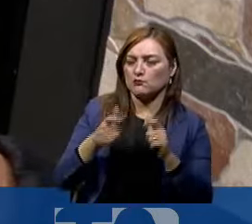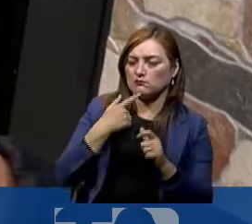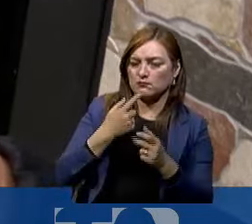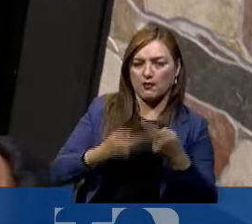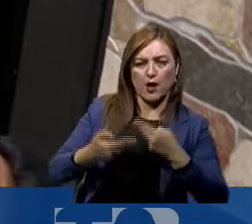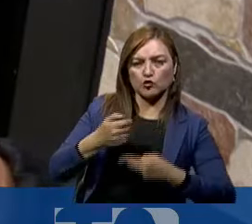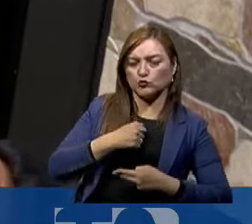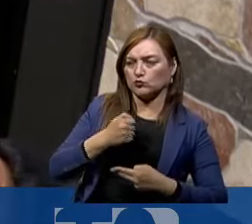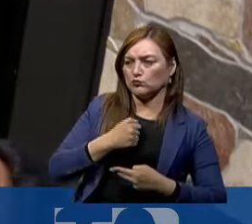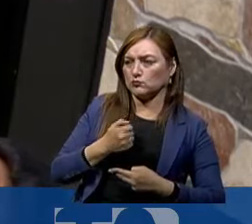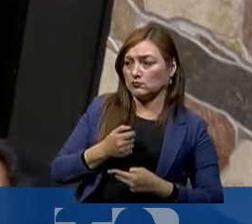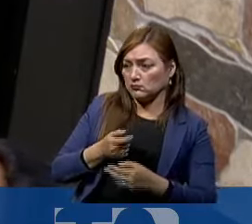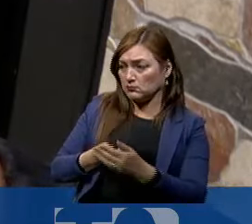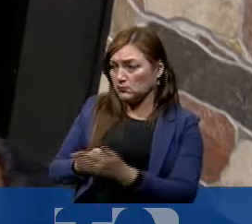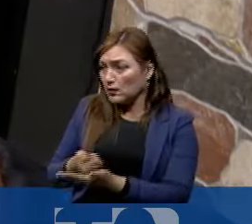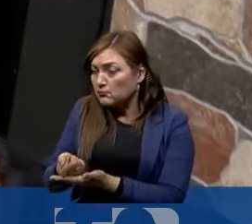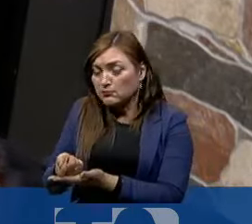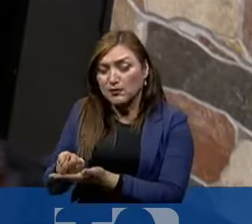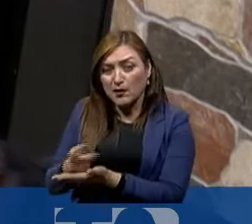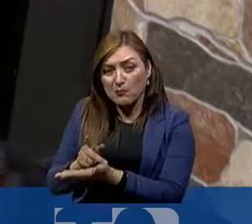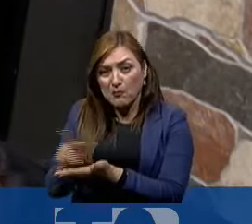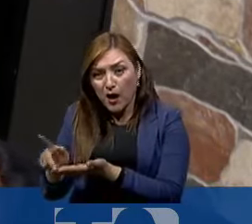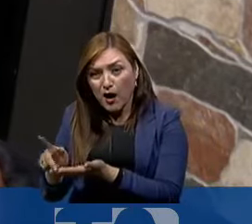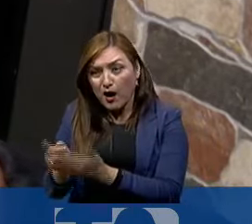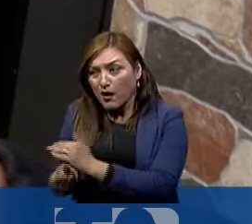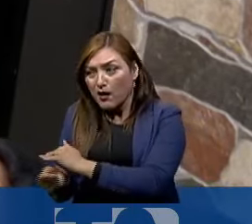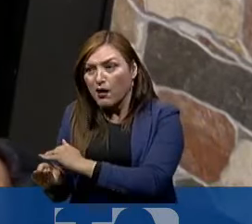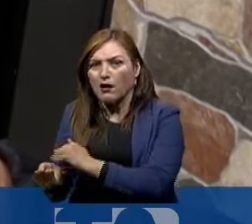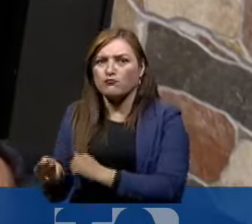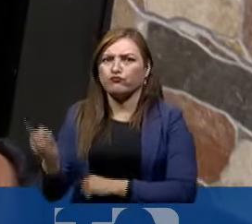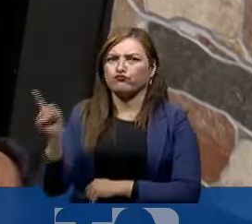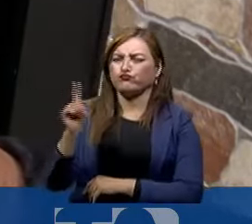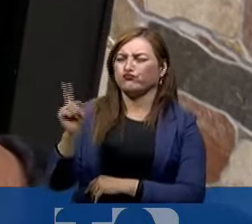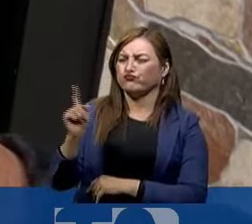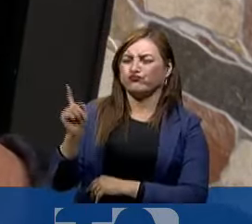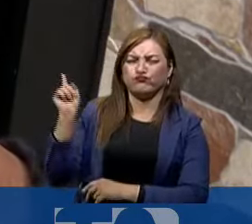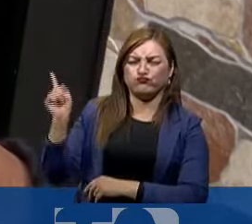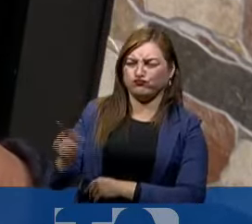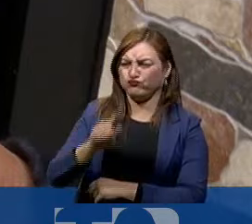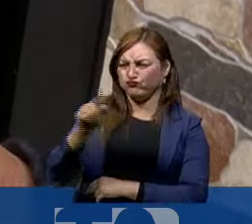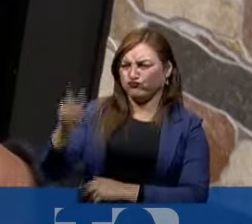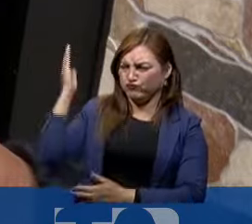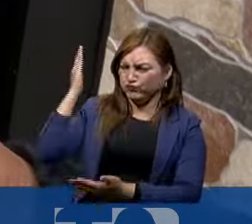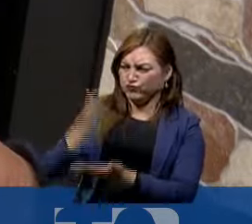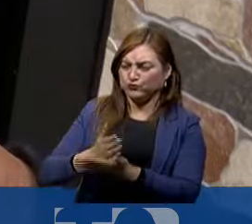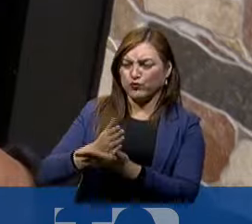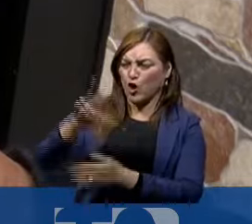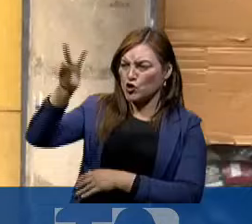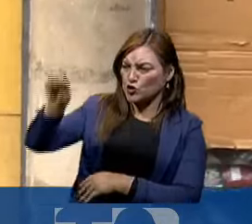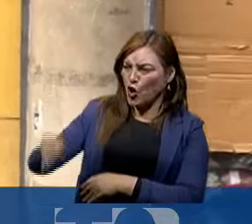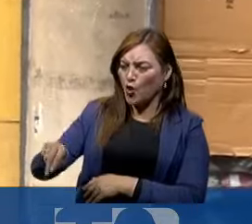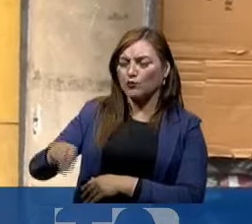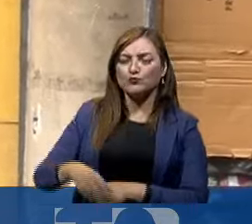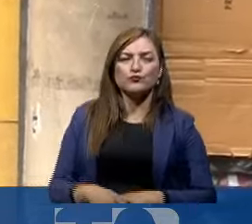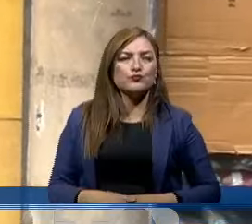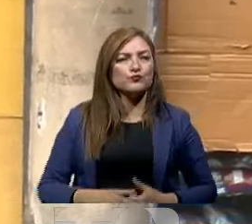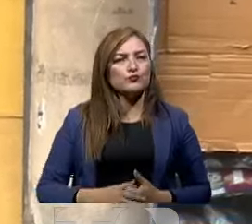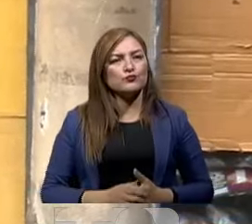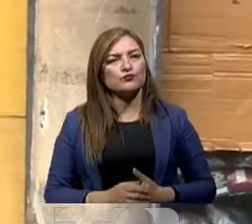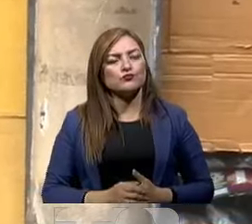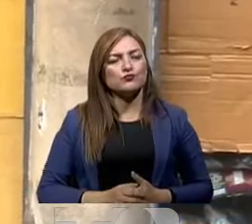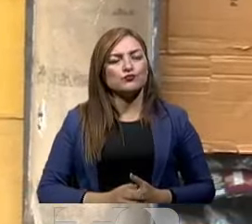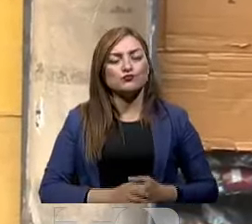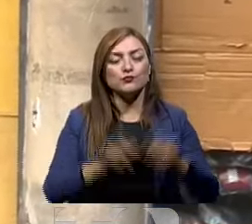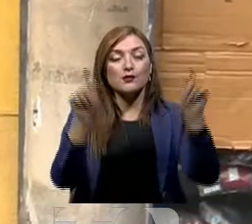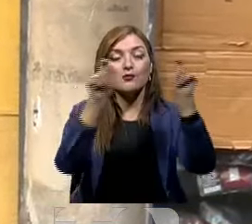Campaña con el fin de evitar que las vacunas, las extorsiones sigan creciendo. Es momento de parar a los delincuentes que se dedican